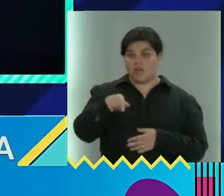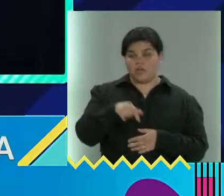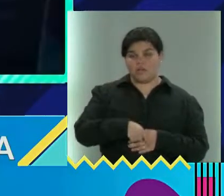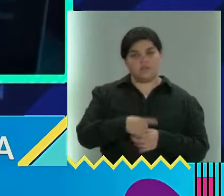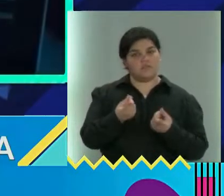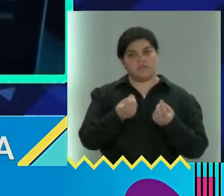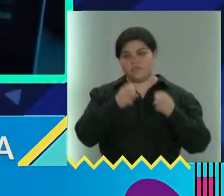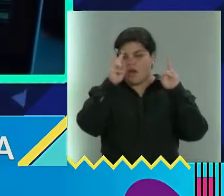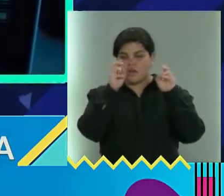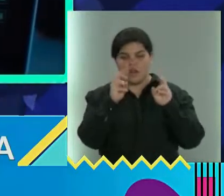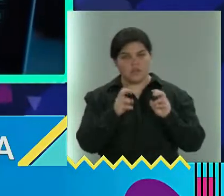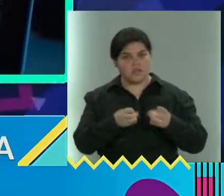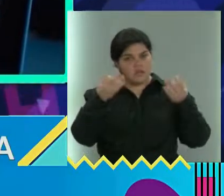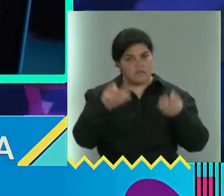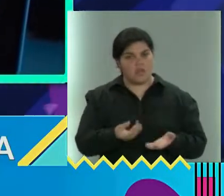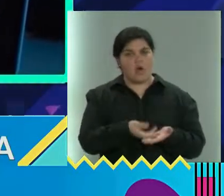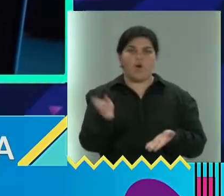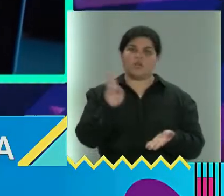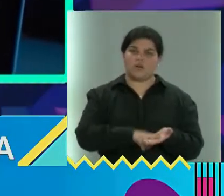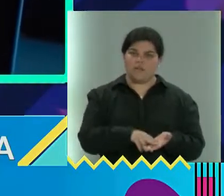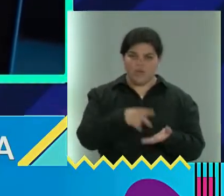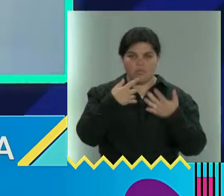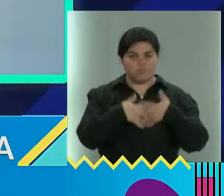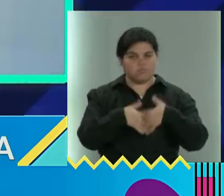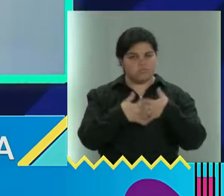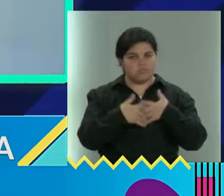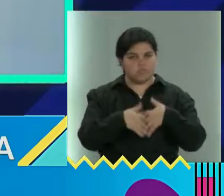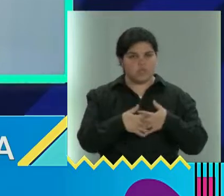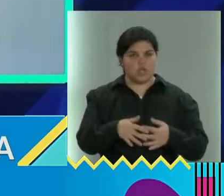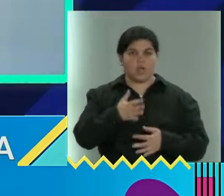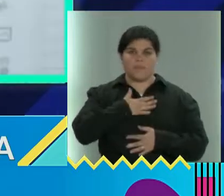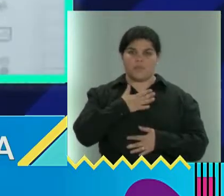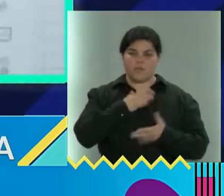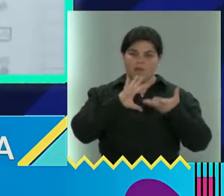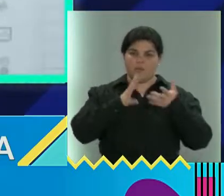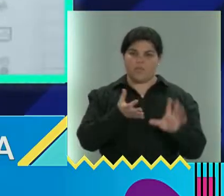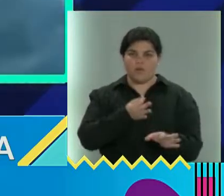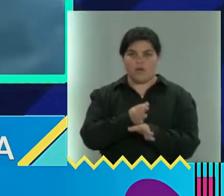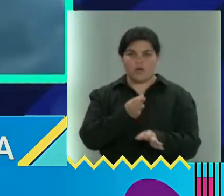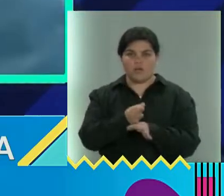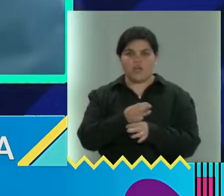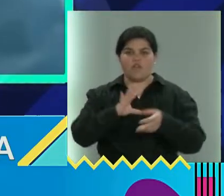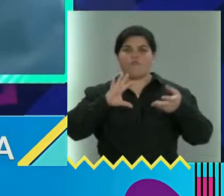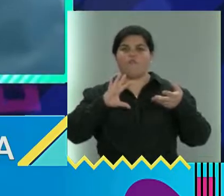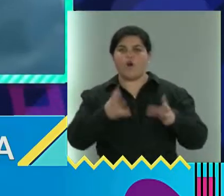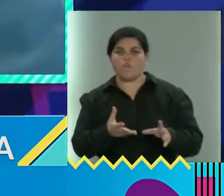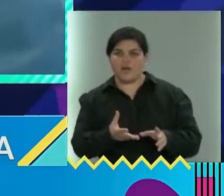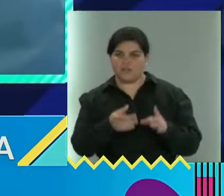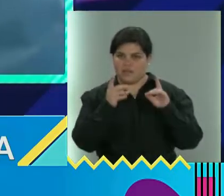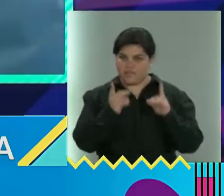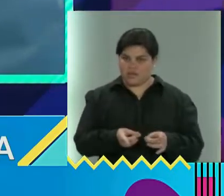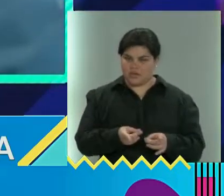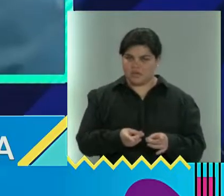revisar constantemente como profesionales de la educación nuestras prácticas pedagógicas y las metodologías. Y un